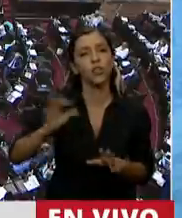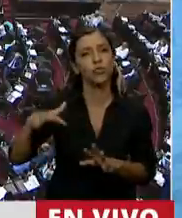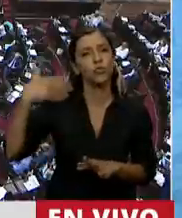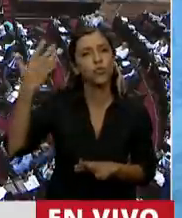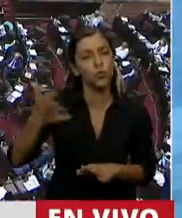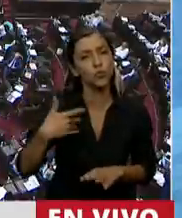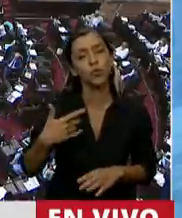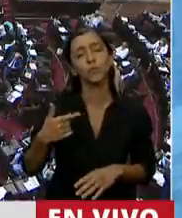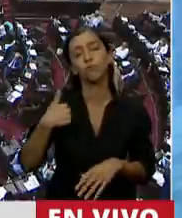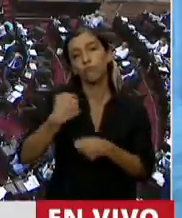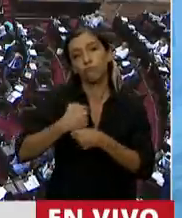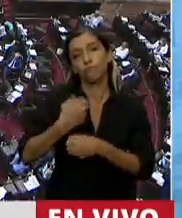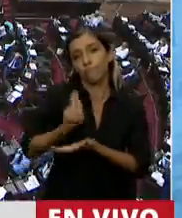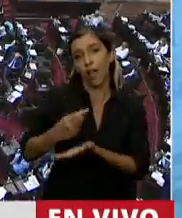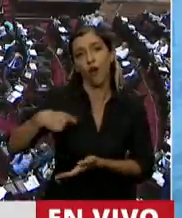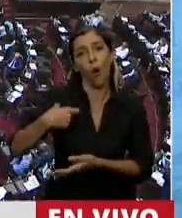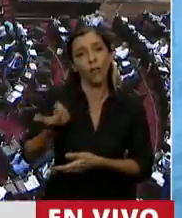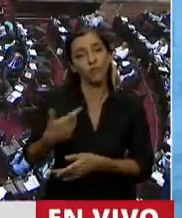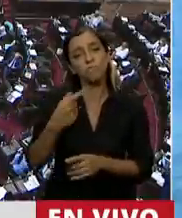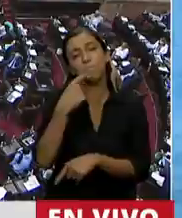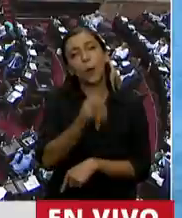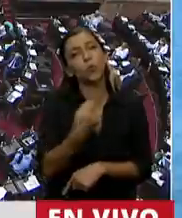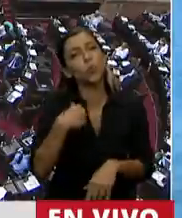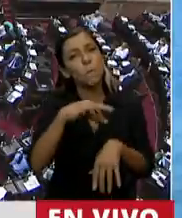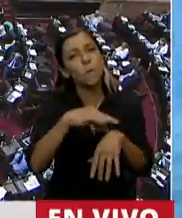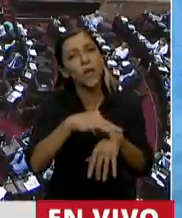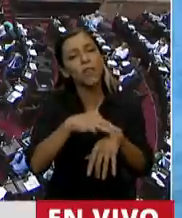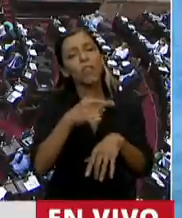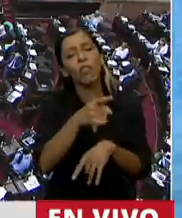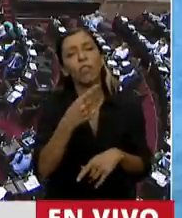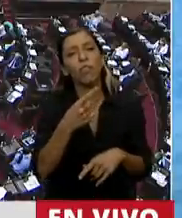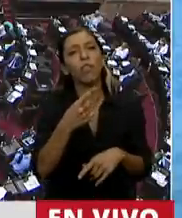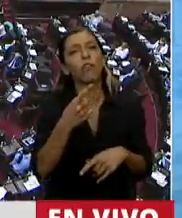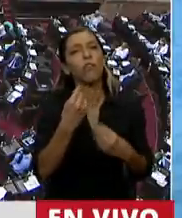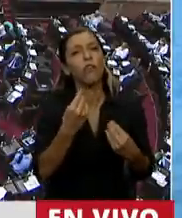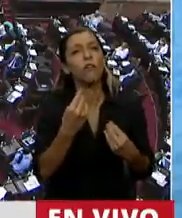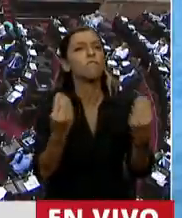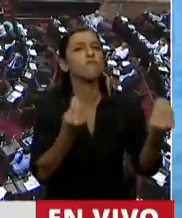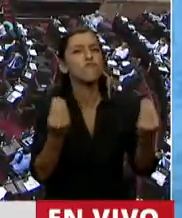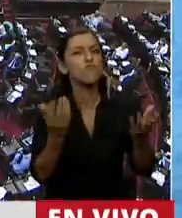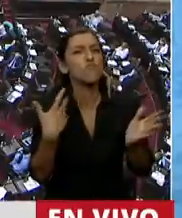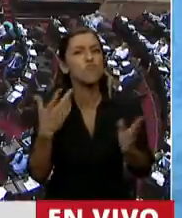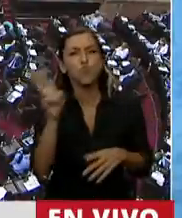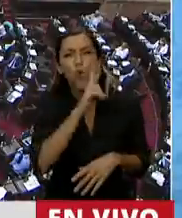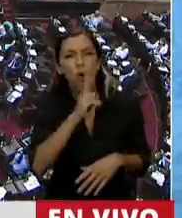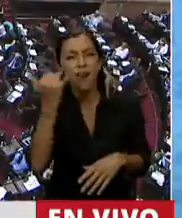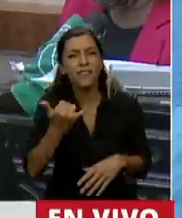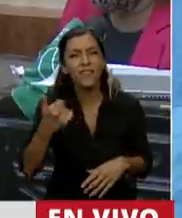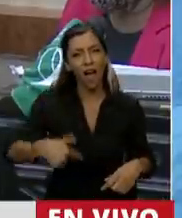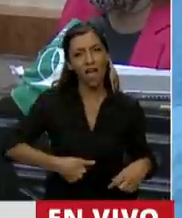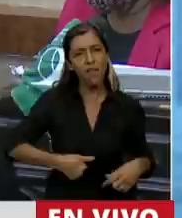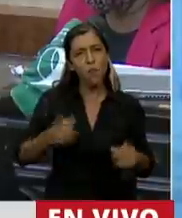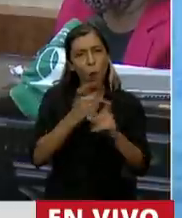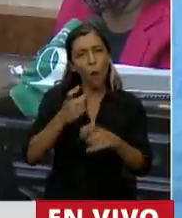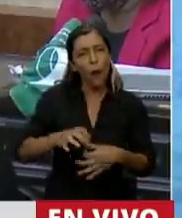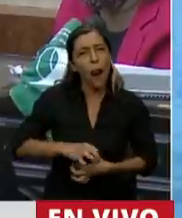social, le pregunté al médico auditor por qué había tantas mujeres con hernias de hiato. Sonriendo,